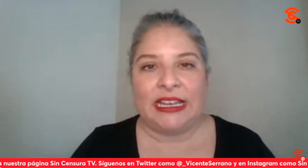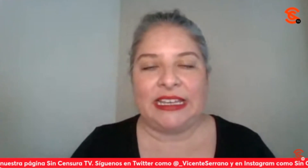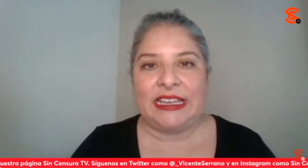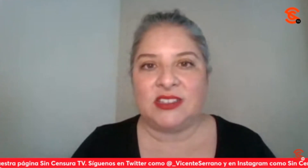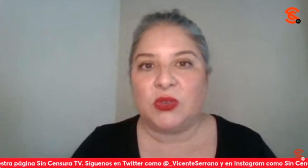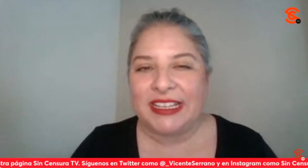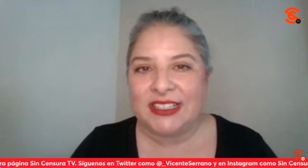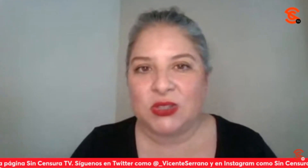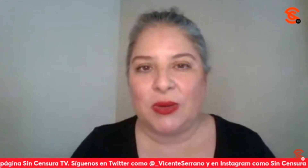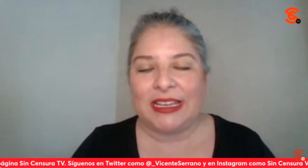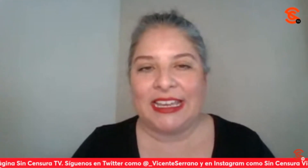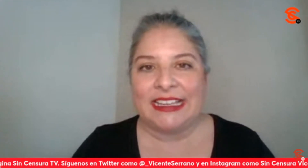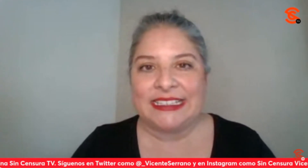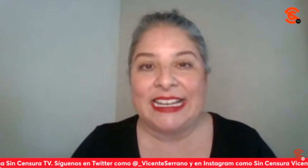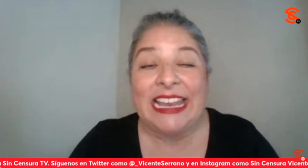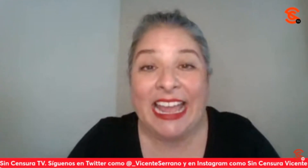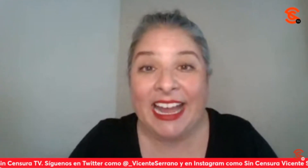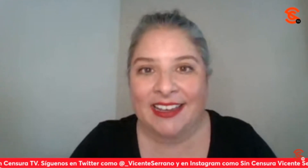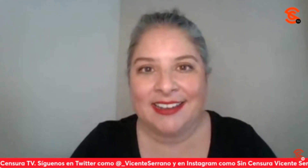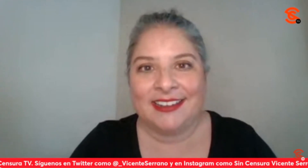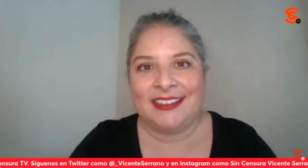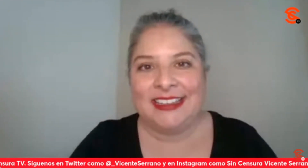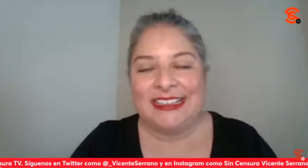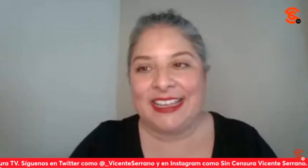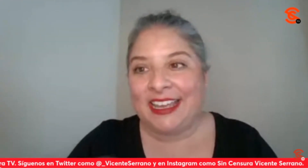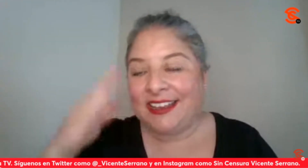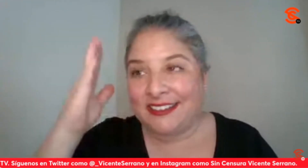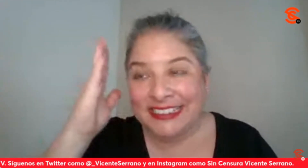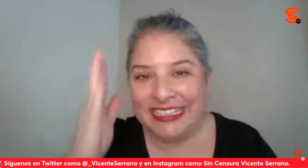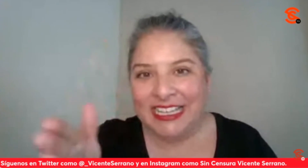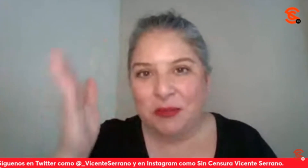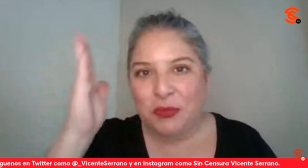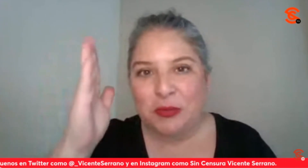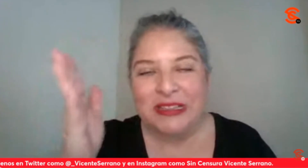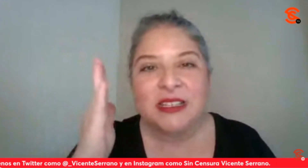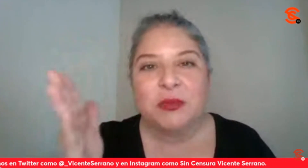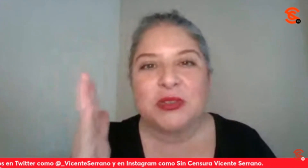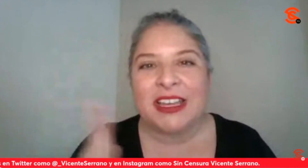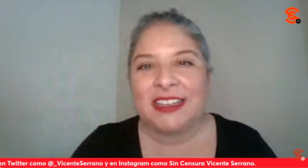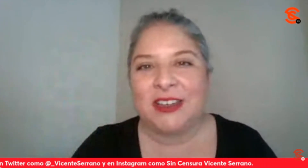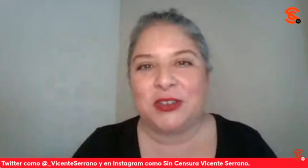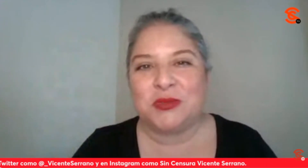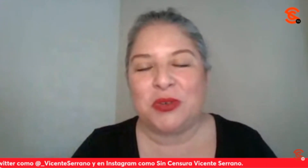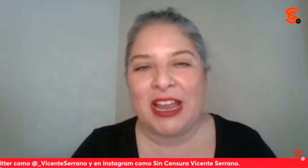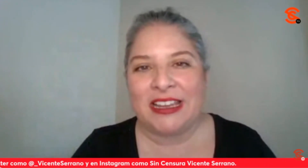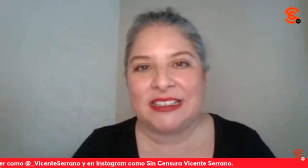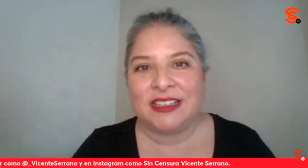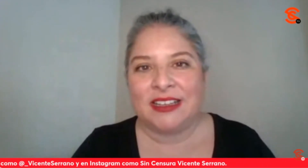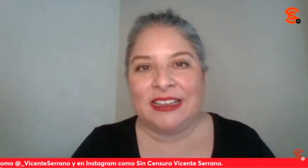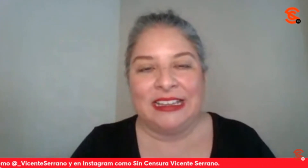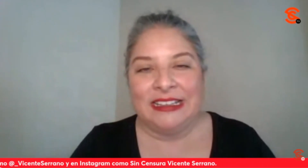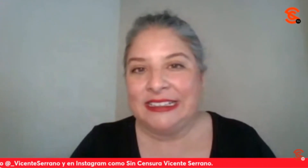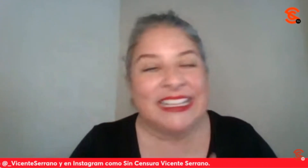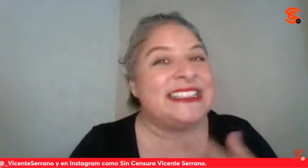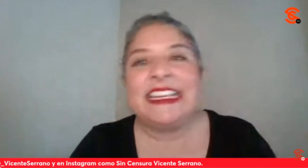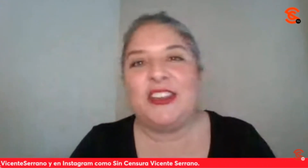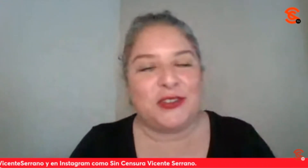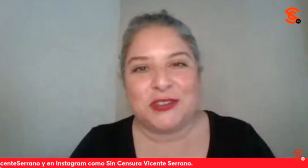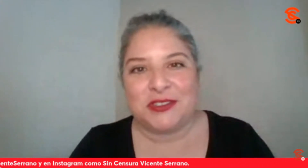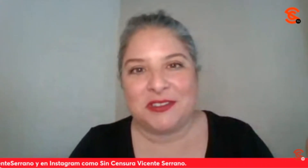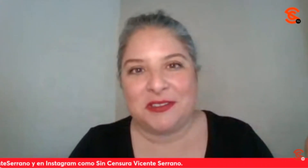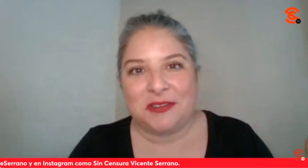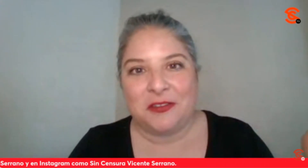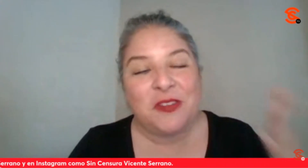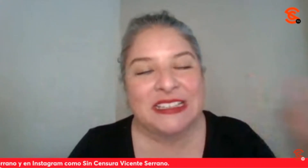congruente, al que es honesto, al que es leal y se rige por principios éticos, morales,